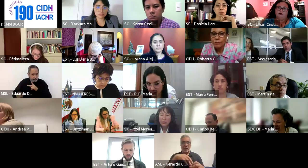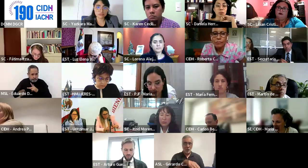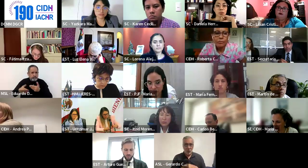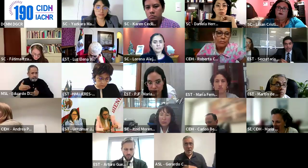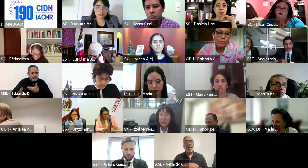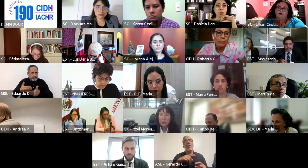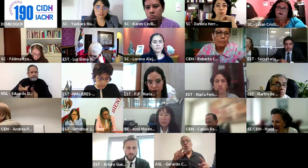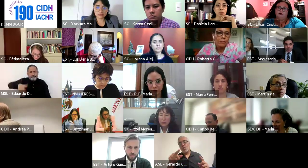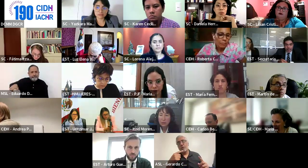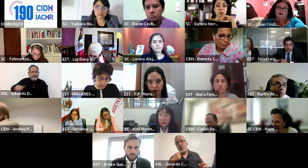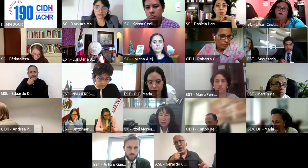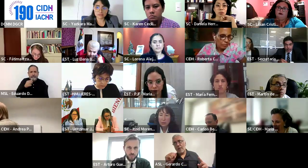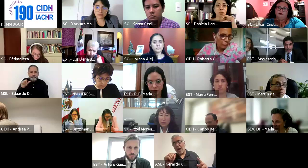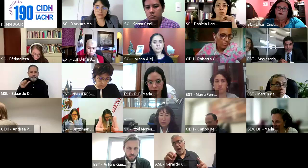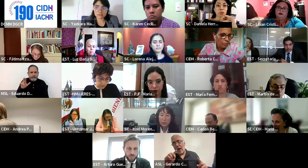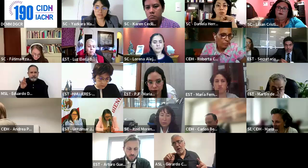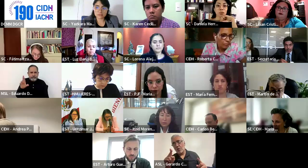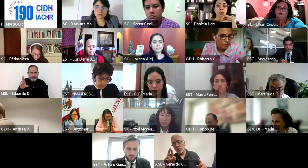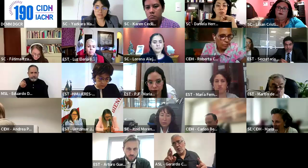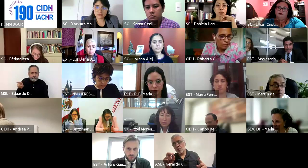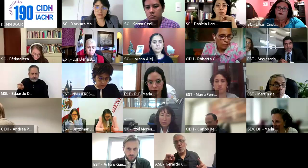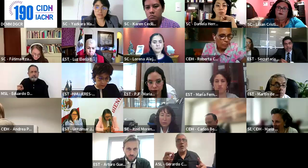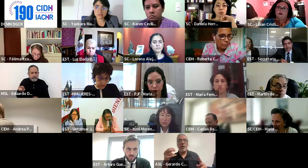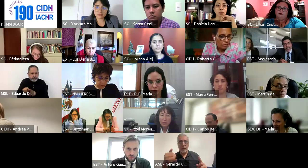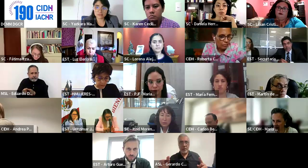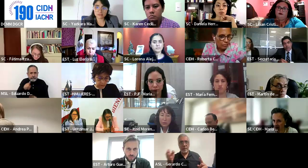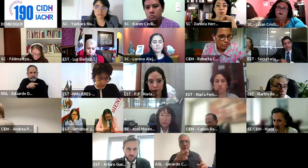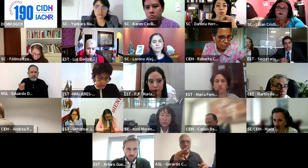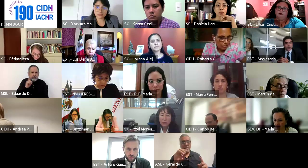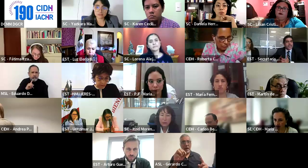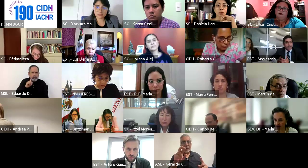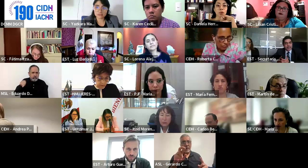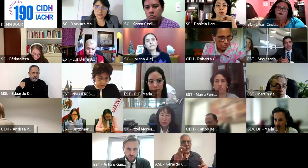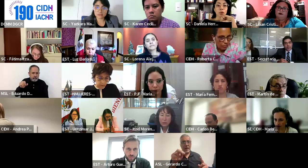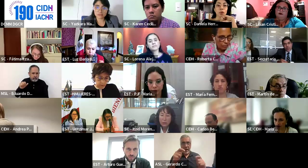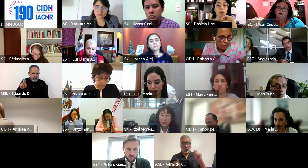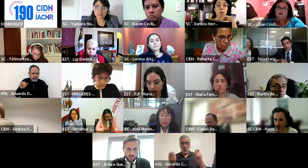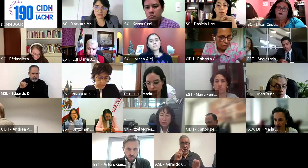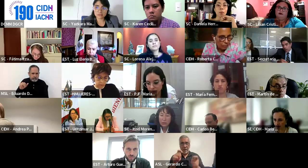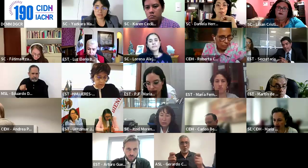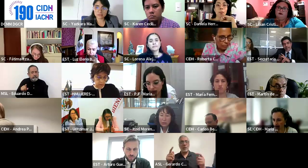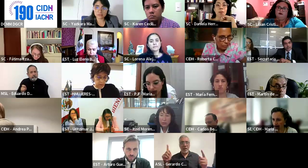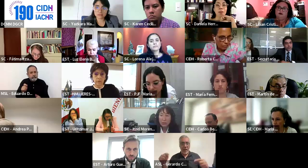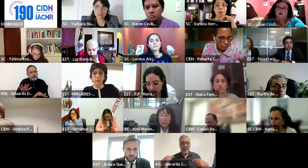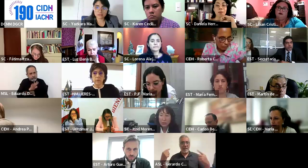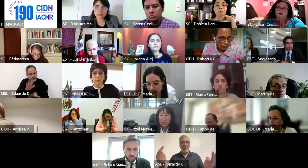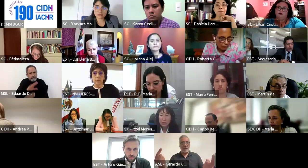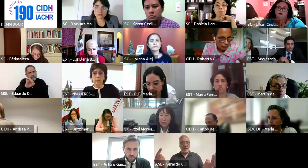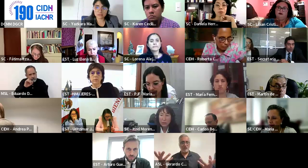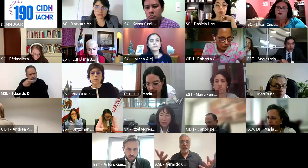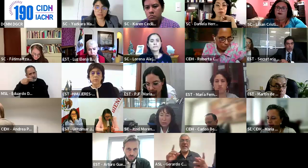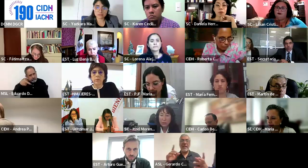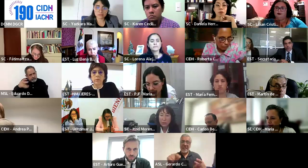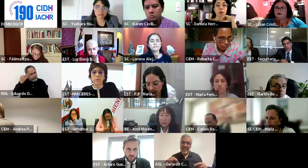señalaba Arturo y también Mariana, estos son cambios que llevan tiempo. Y yo creo que este ha sido un